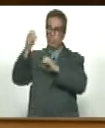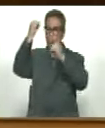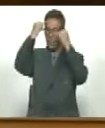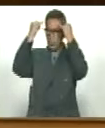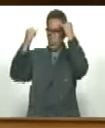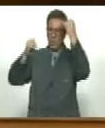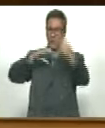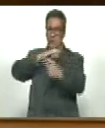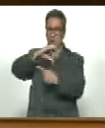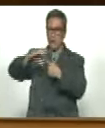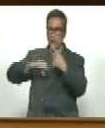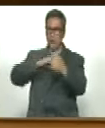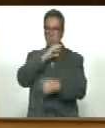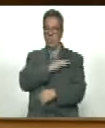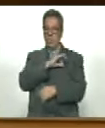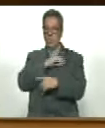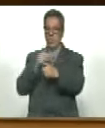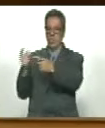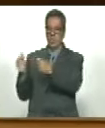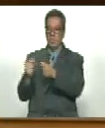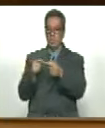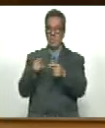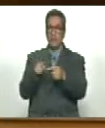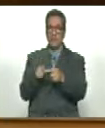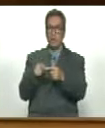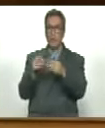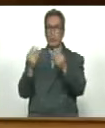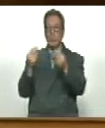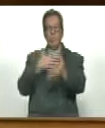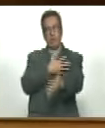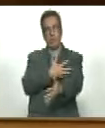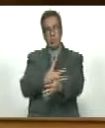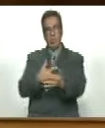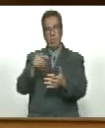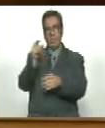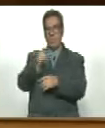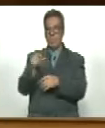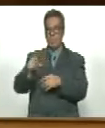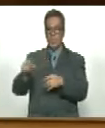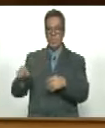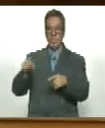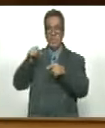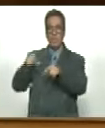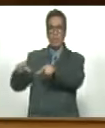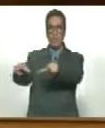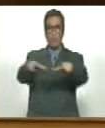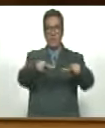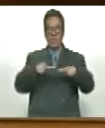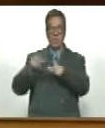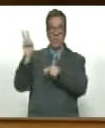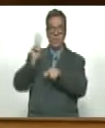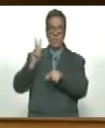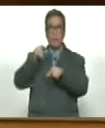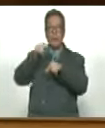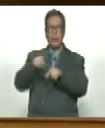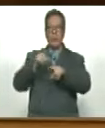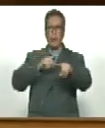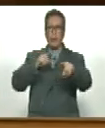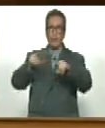intelectual, cultural, social y económico de millones de personas de esta tierra venezolana. Hacia allá